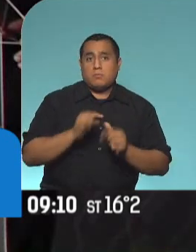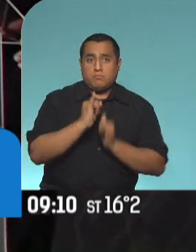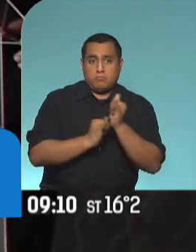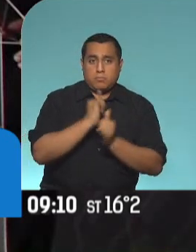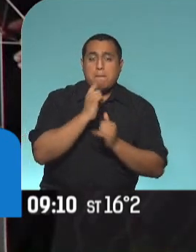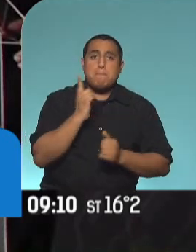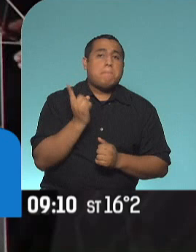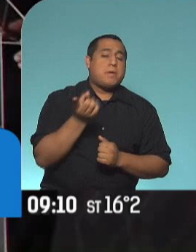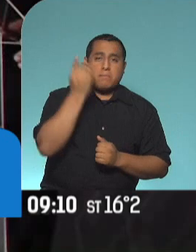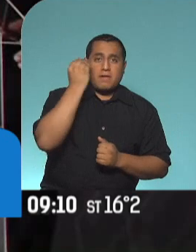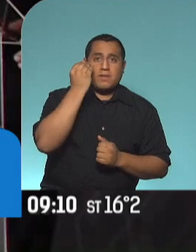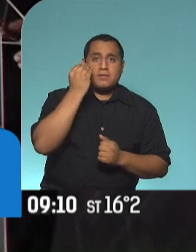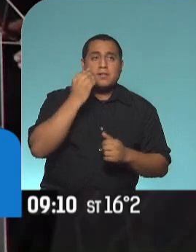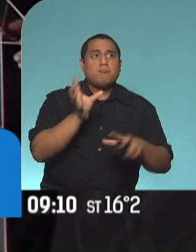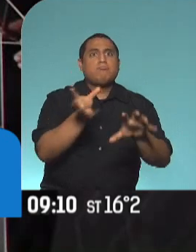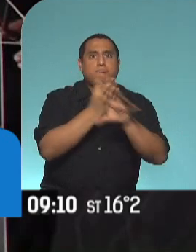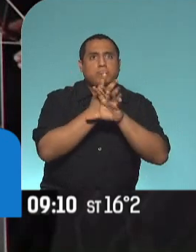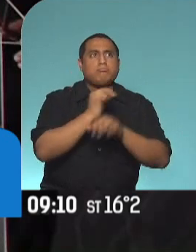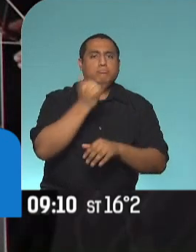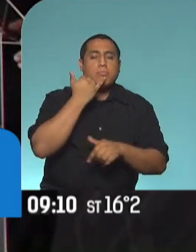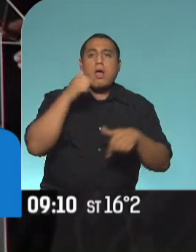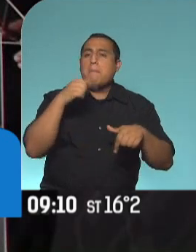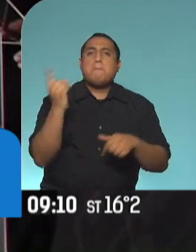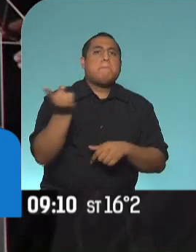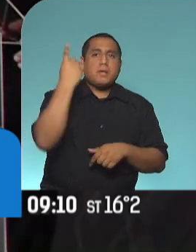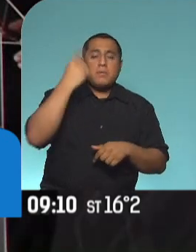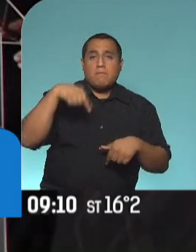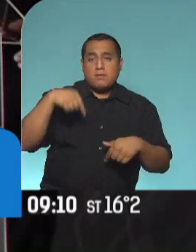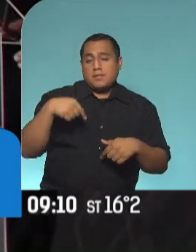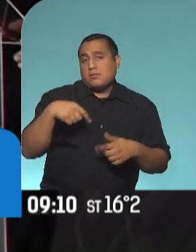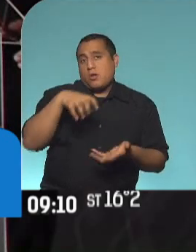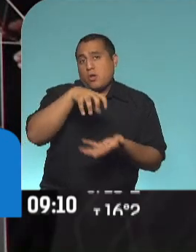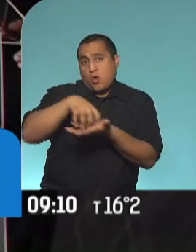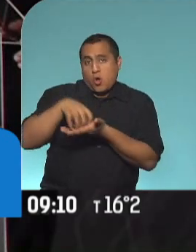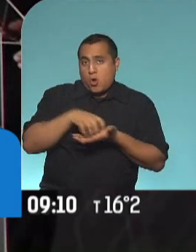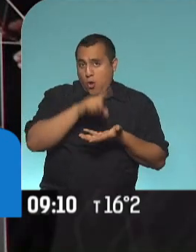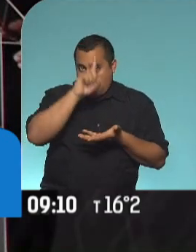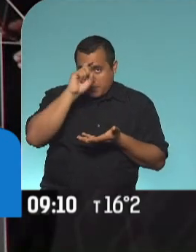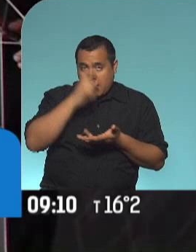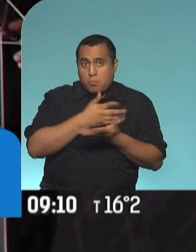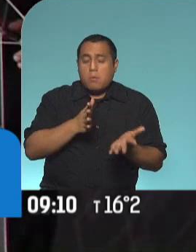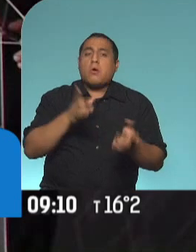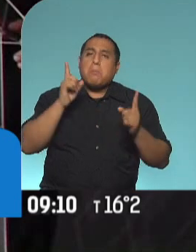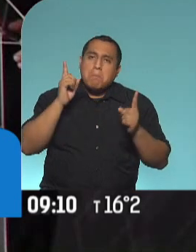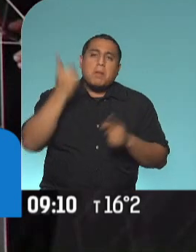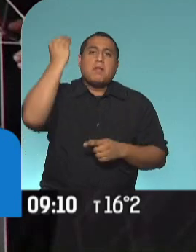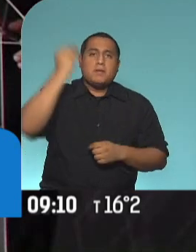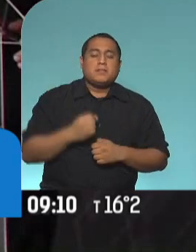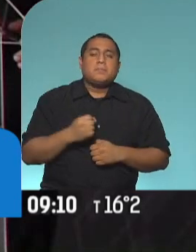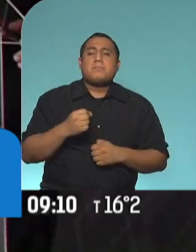es la primera vez que se utiliza la telemedicina a domicilio en el sistema de salud público. Este sistema